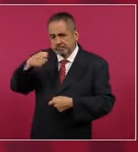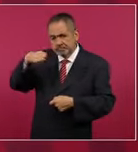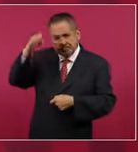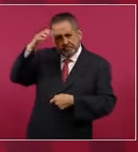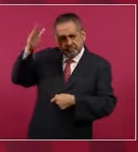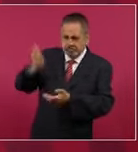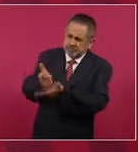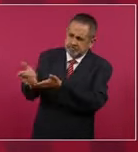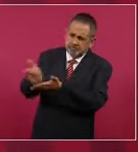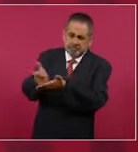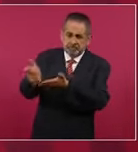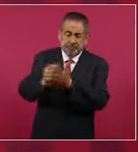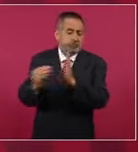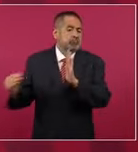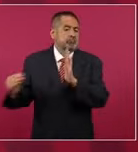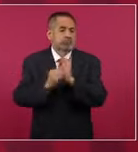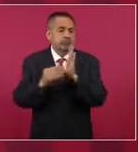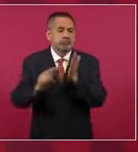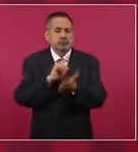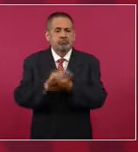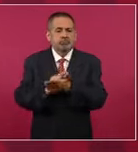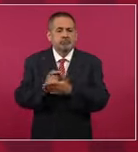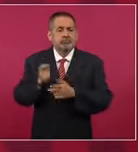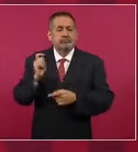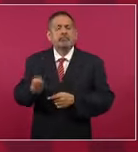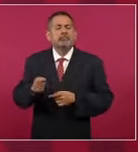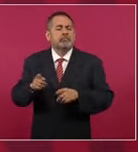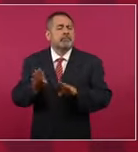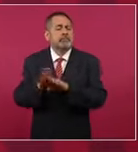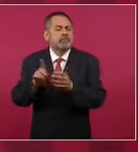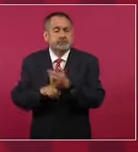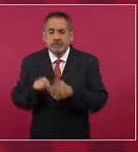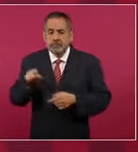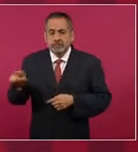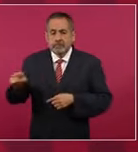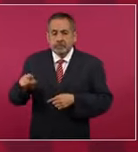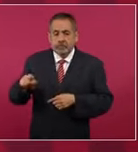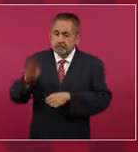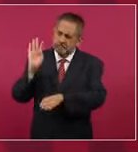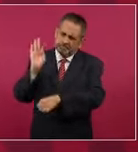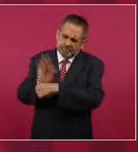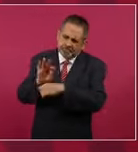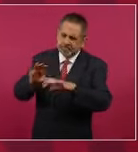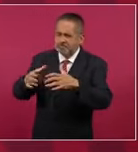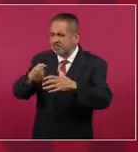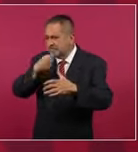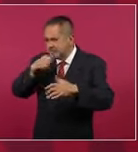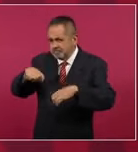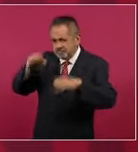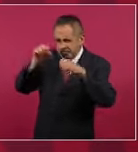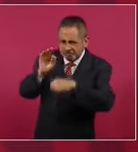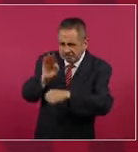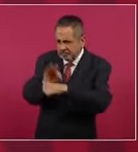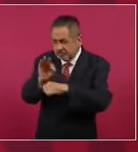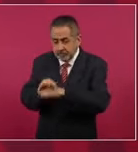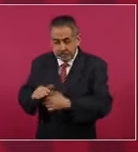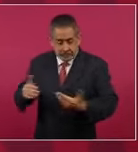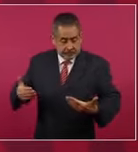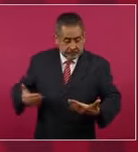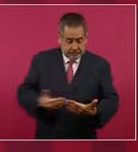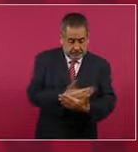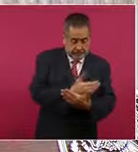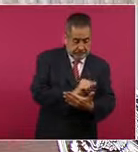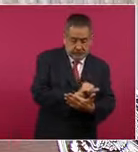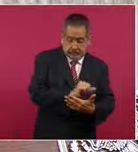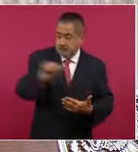el haber establecido el estado de bienestar, que significa darle protección a la gente desde que nace hasta que